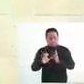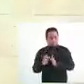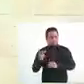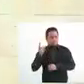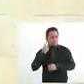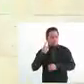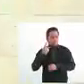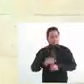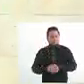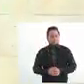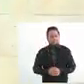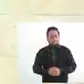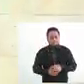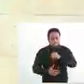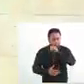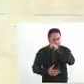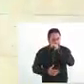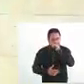Política.